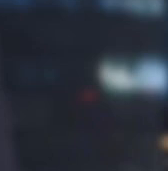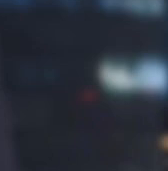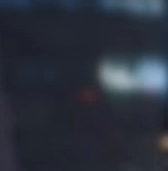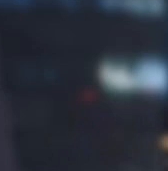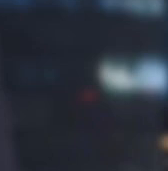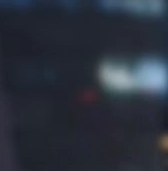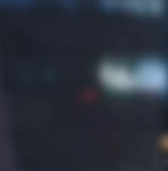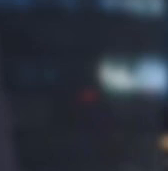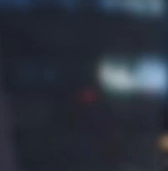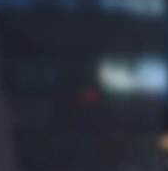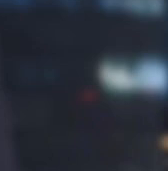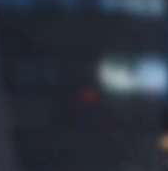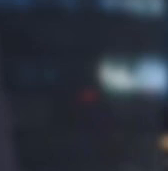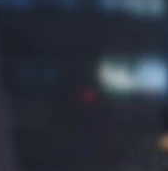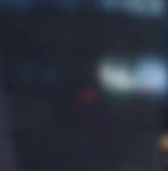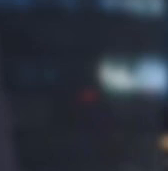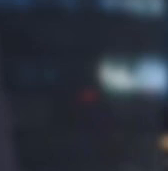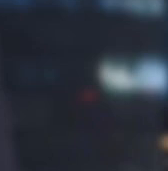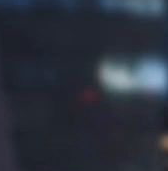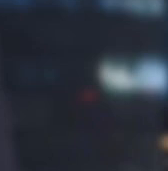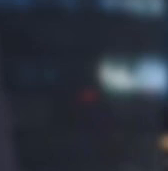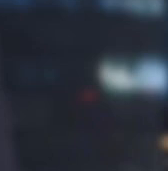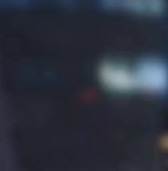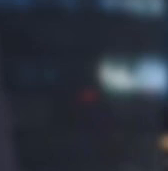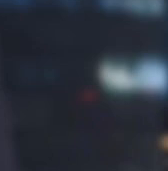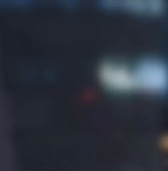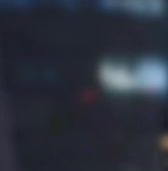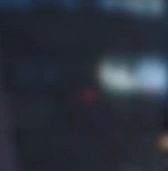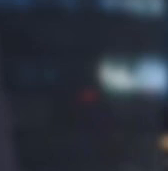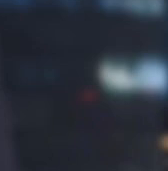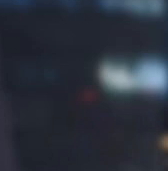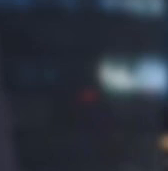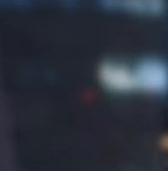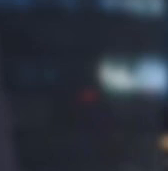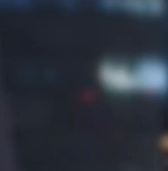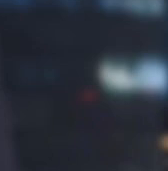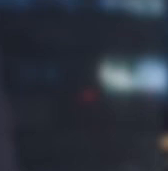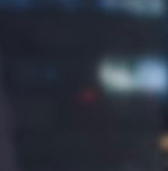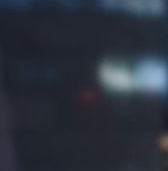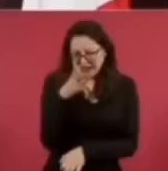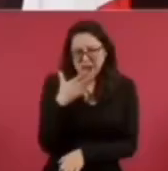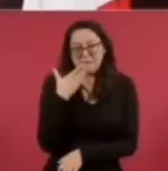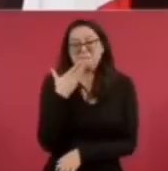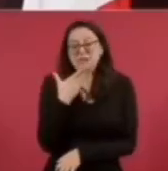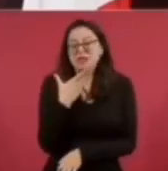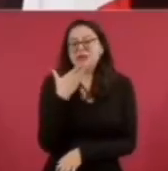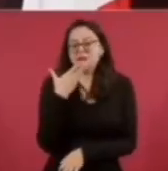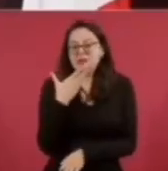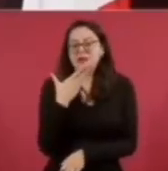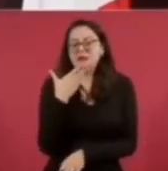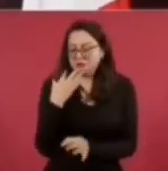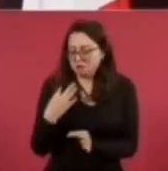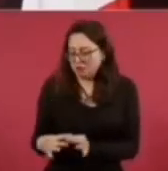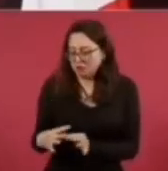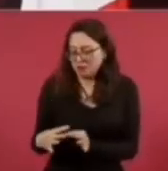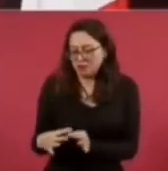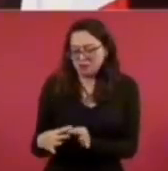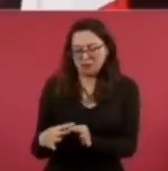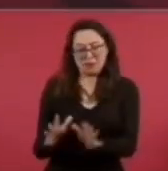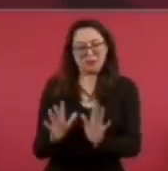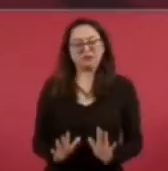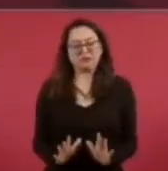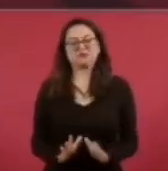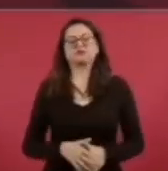hay tranquilidad y también gobernabilidad eso literalmente dijo el presidente Andrés Manuel López Obrador esta mañana en su